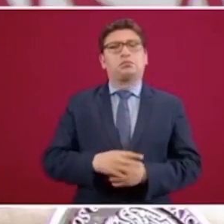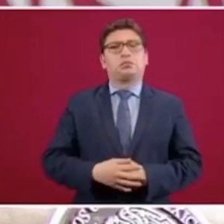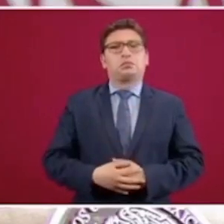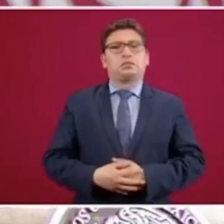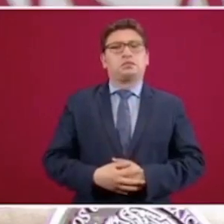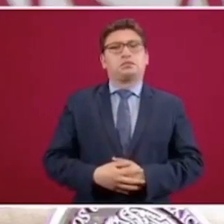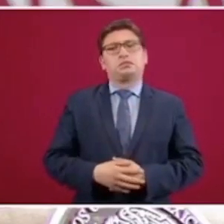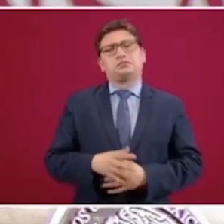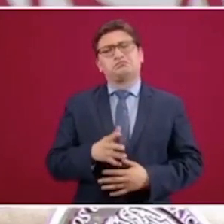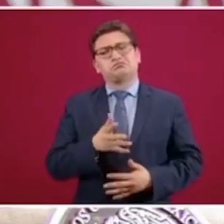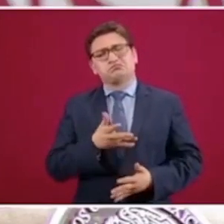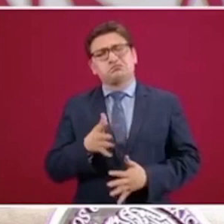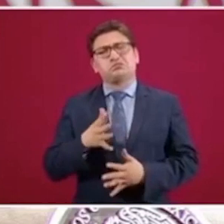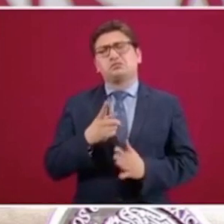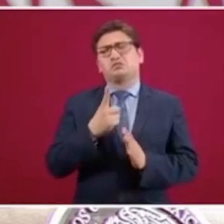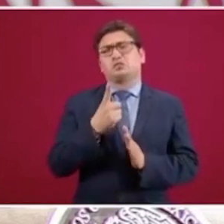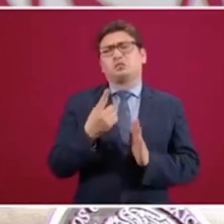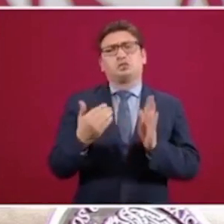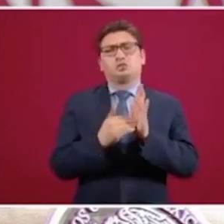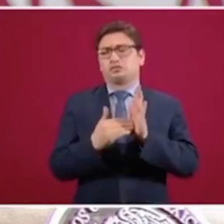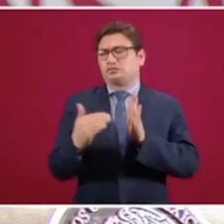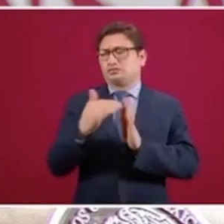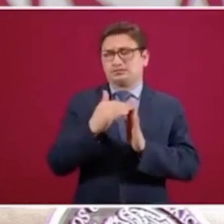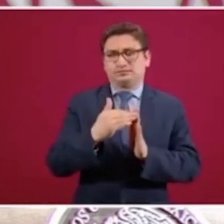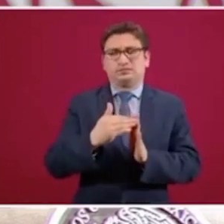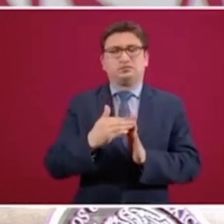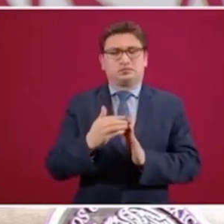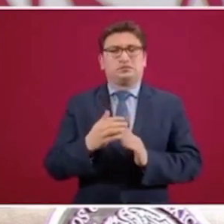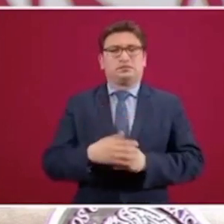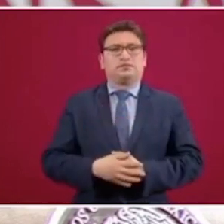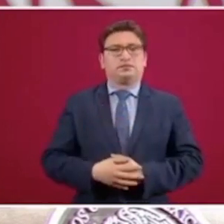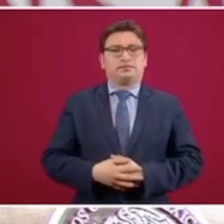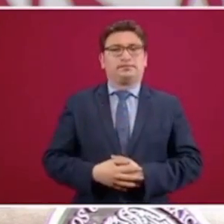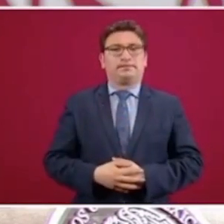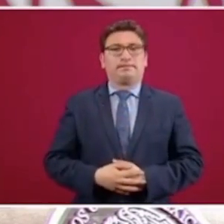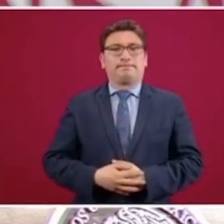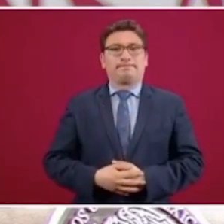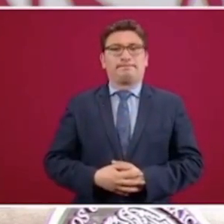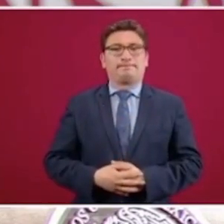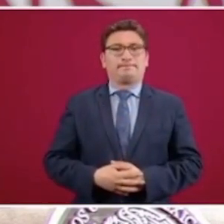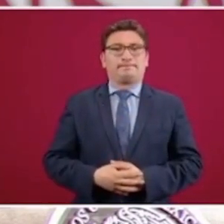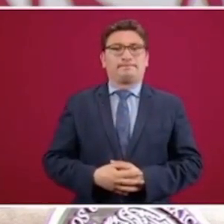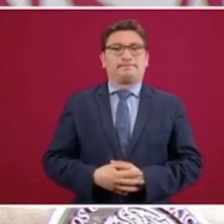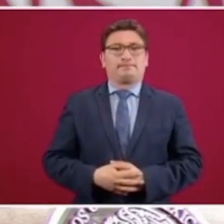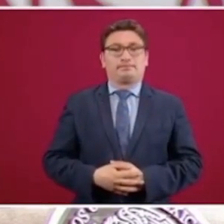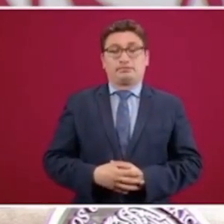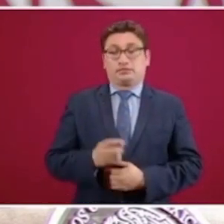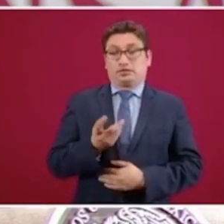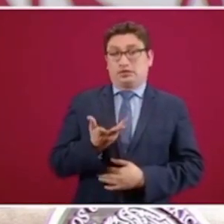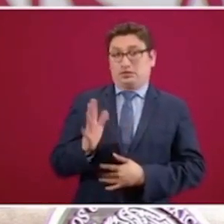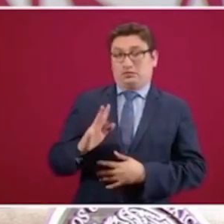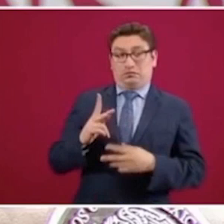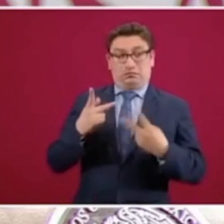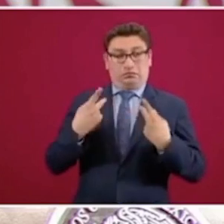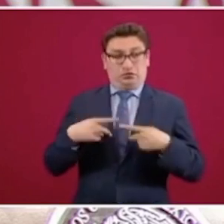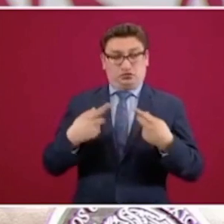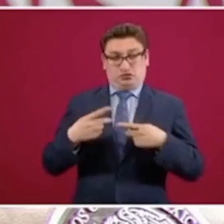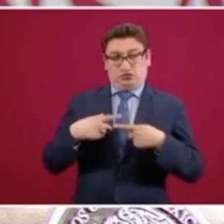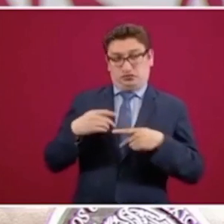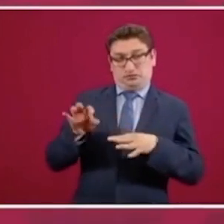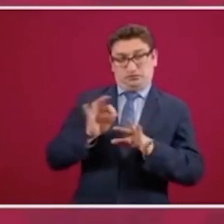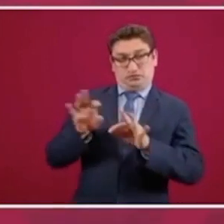mínimo un millón d personas seleccionadas